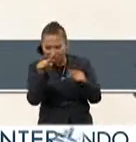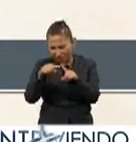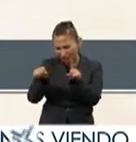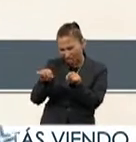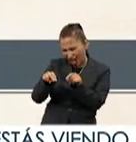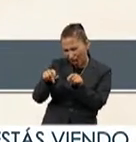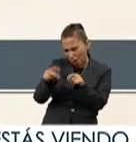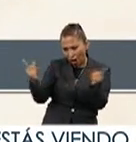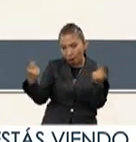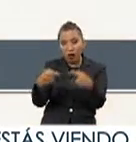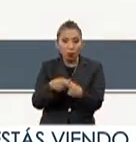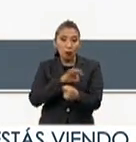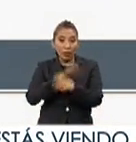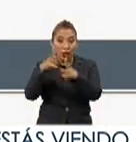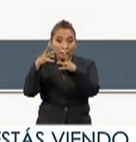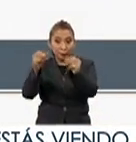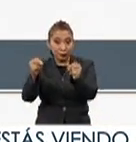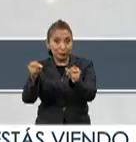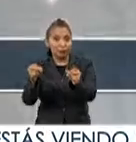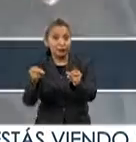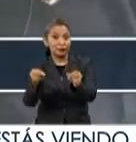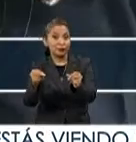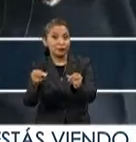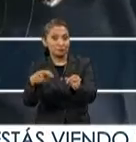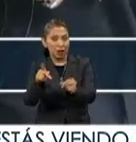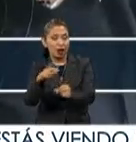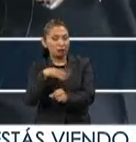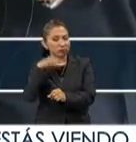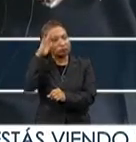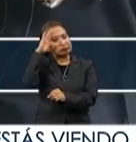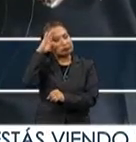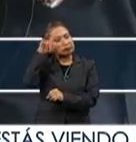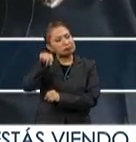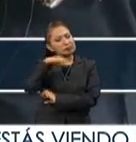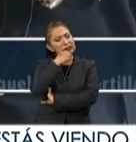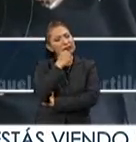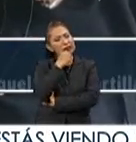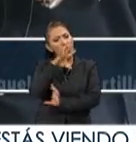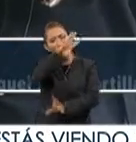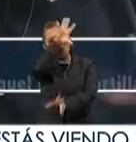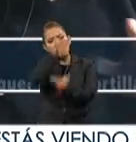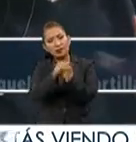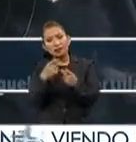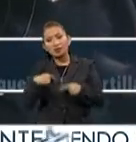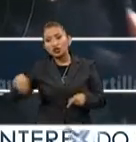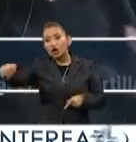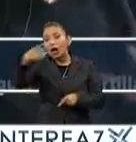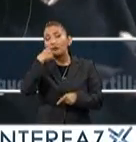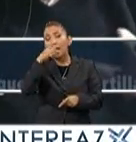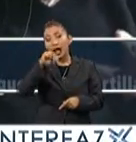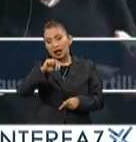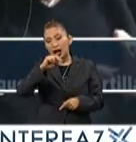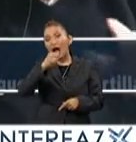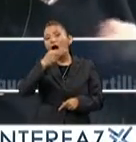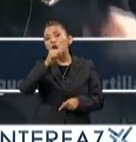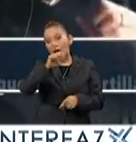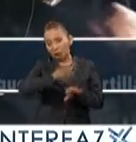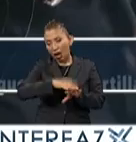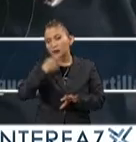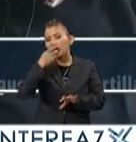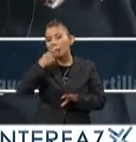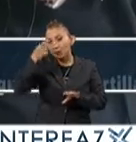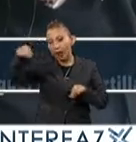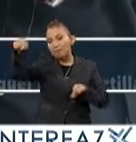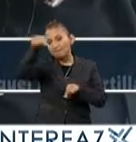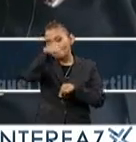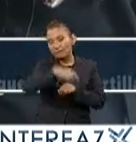en riesgo de desaparición, por ejemplo, pero sí, si pensamos en el número total de hablantes, el náhuatl sería la lengua que más se